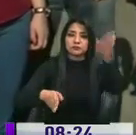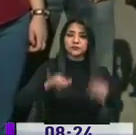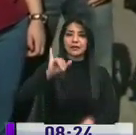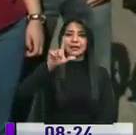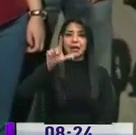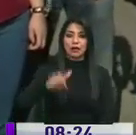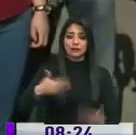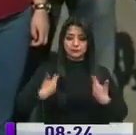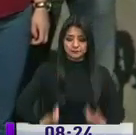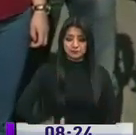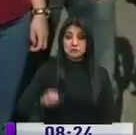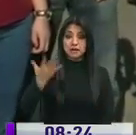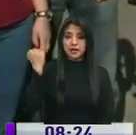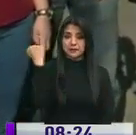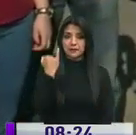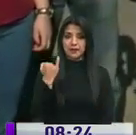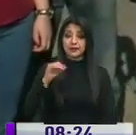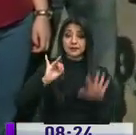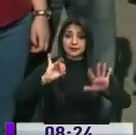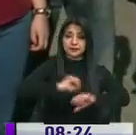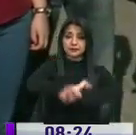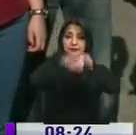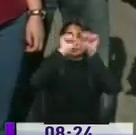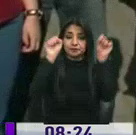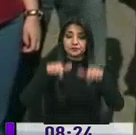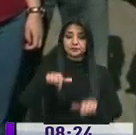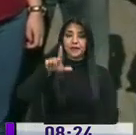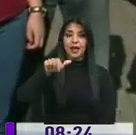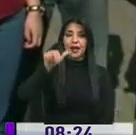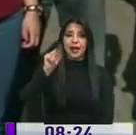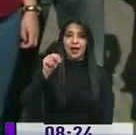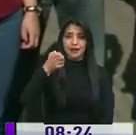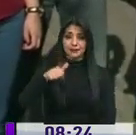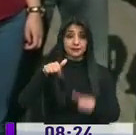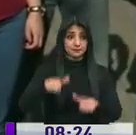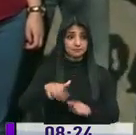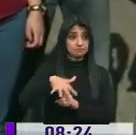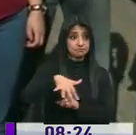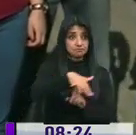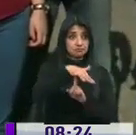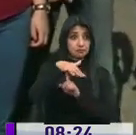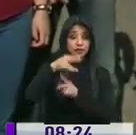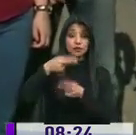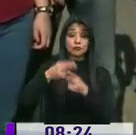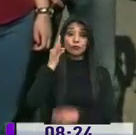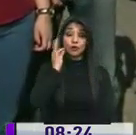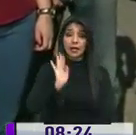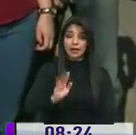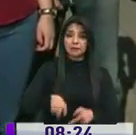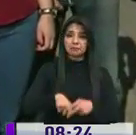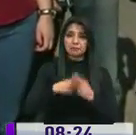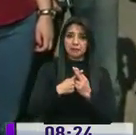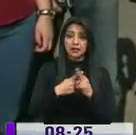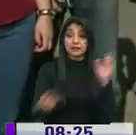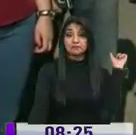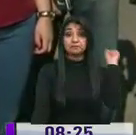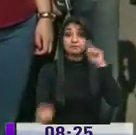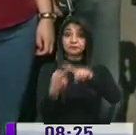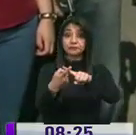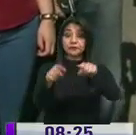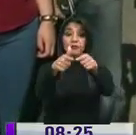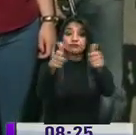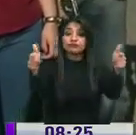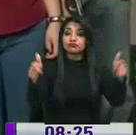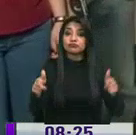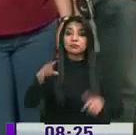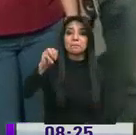partir de las 7 de la mañana aquí en el sector de Langací, saldrán desde el parque denominado el Parque de la Mujer hacia el mirador de este cerro.